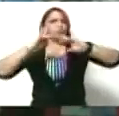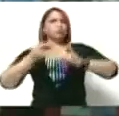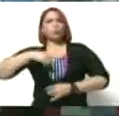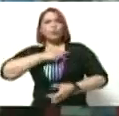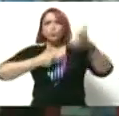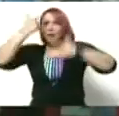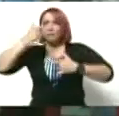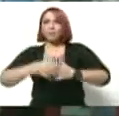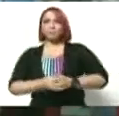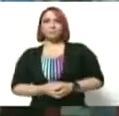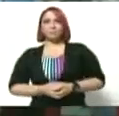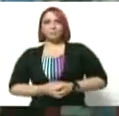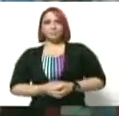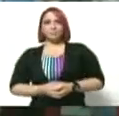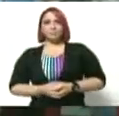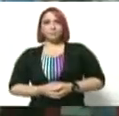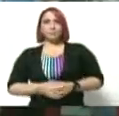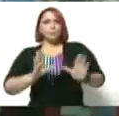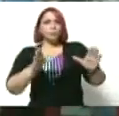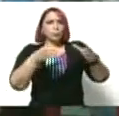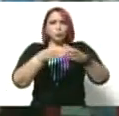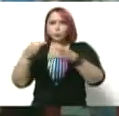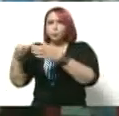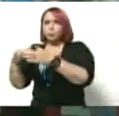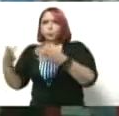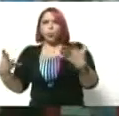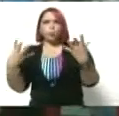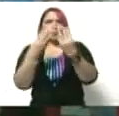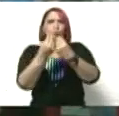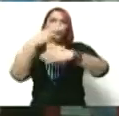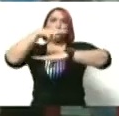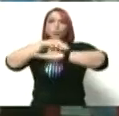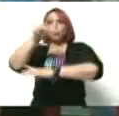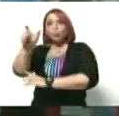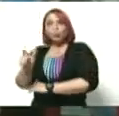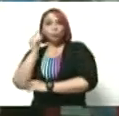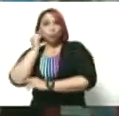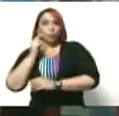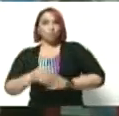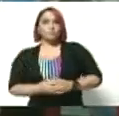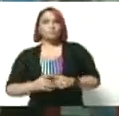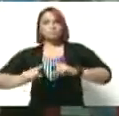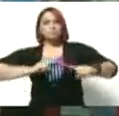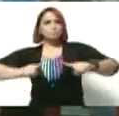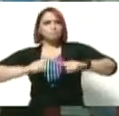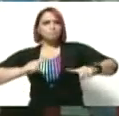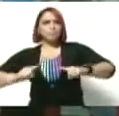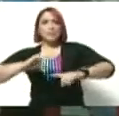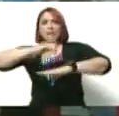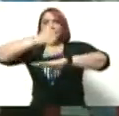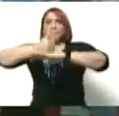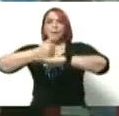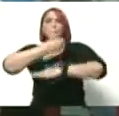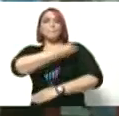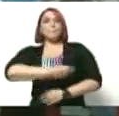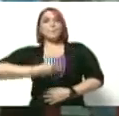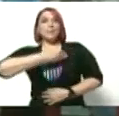chávez frías en conjunto aquí con la autora yasmina almansa coordinadora jefa de la misión médica cubana